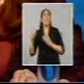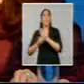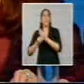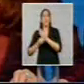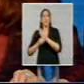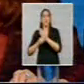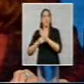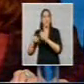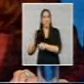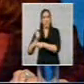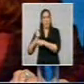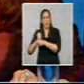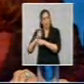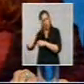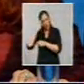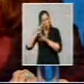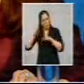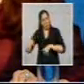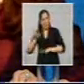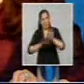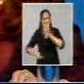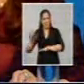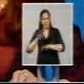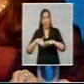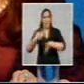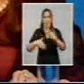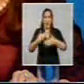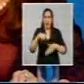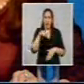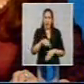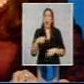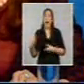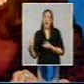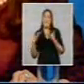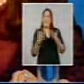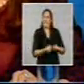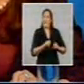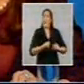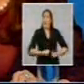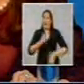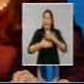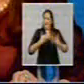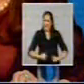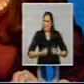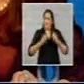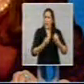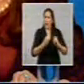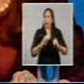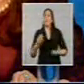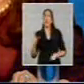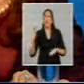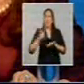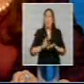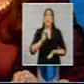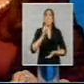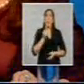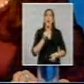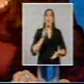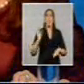Trabajo para fortalecer con capital de trabajo y capital de